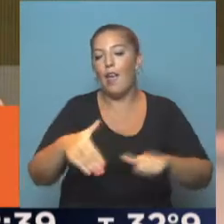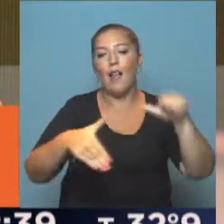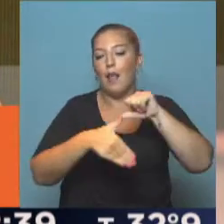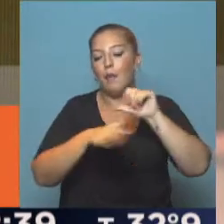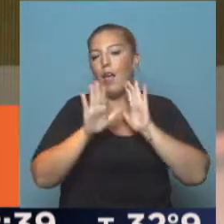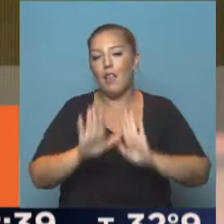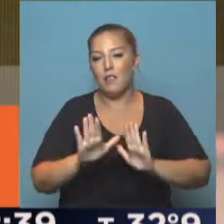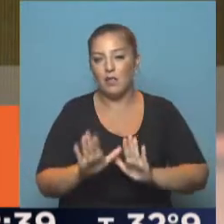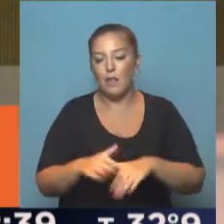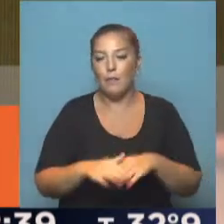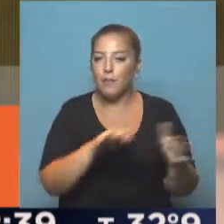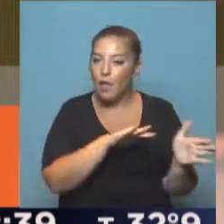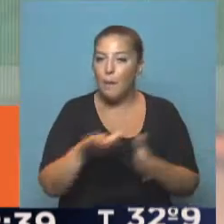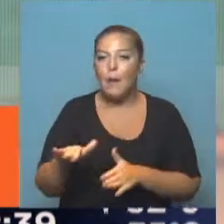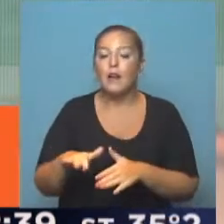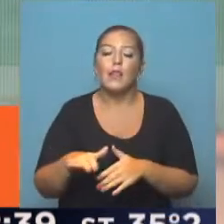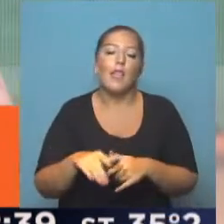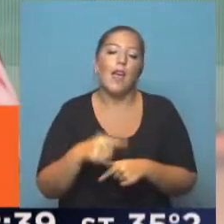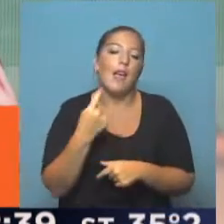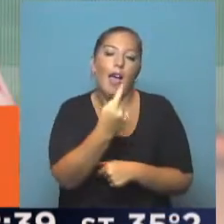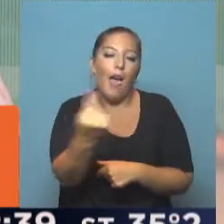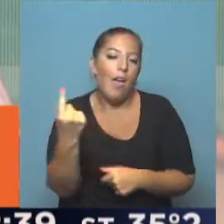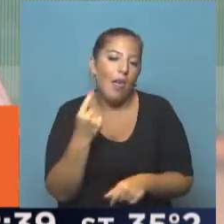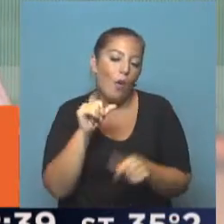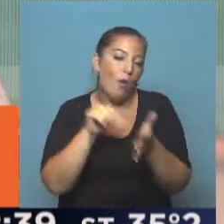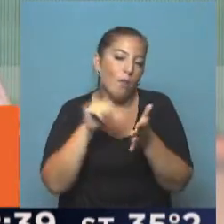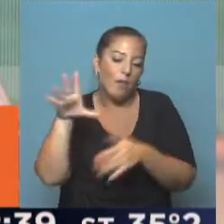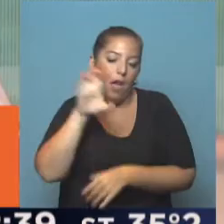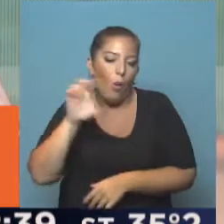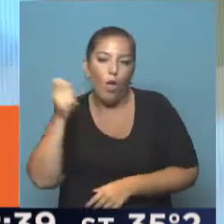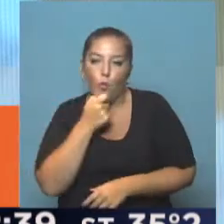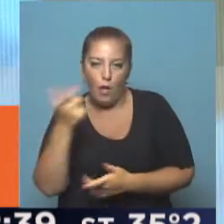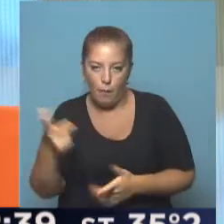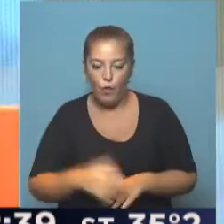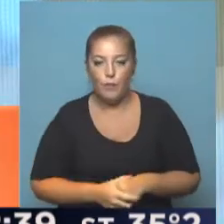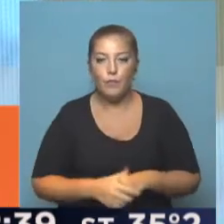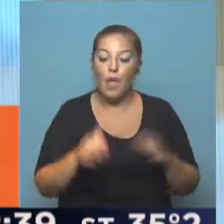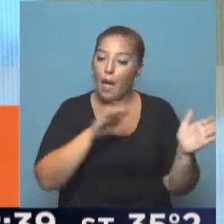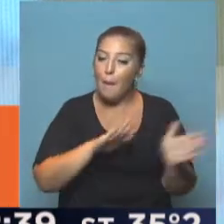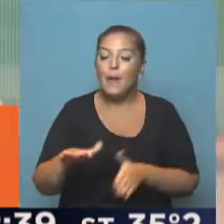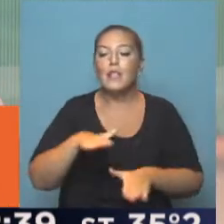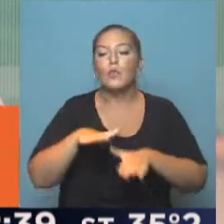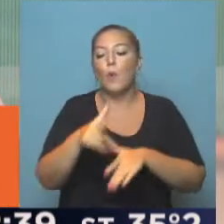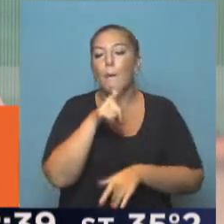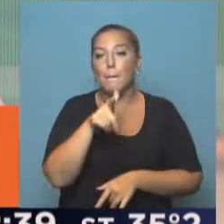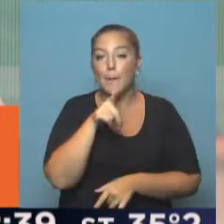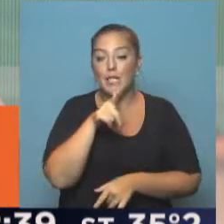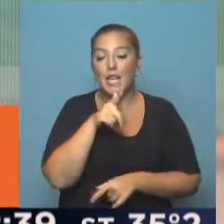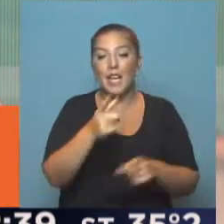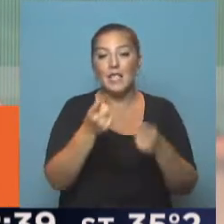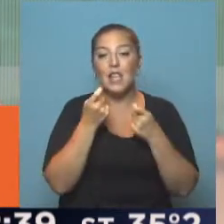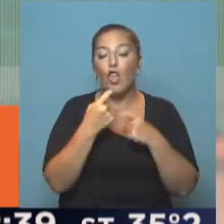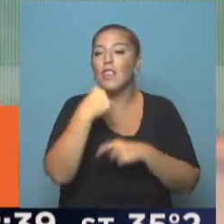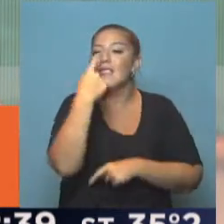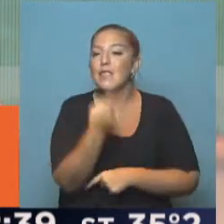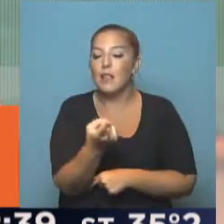Latina, más allá de los condimentos particulares que tenga el caso ecuatoriano. Por otro lado, una cuestión que me parece que es necesario